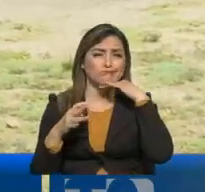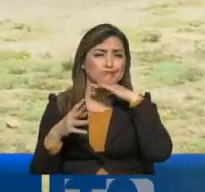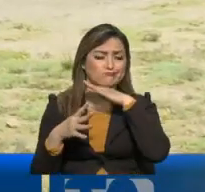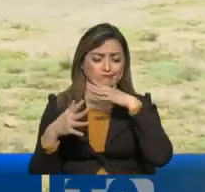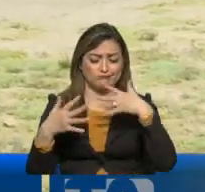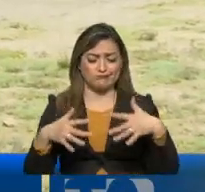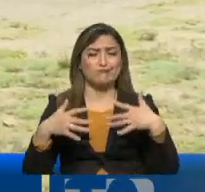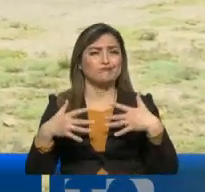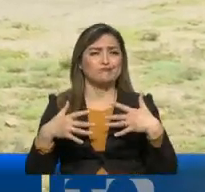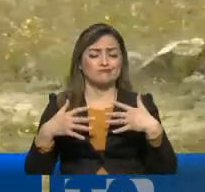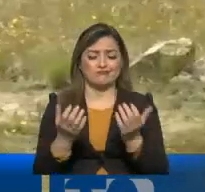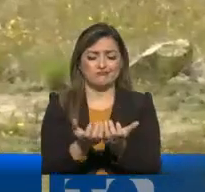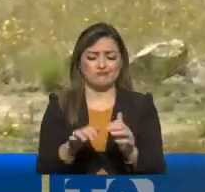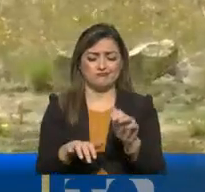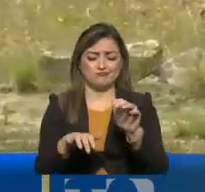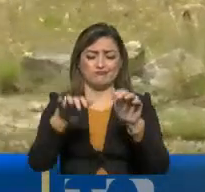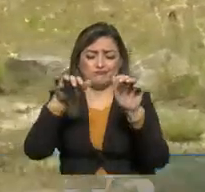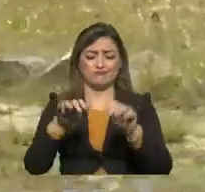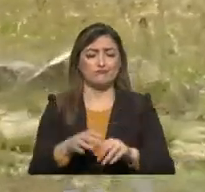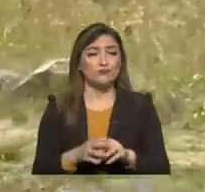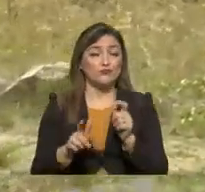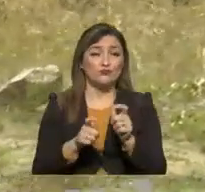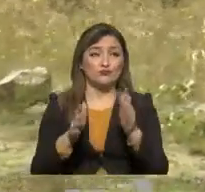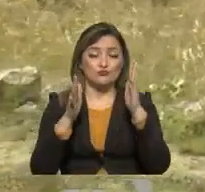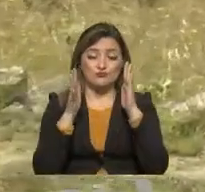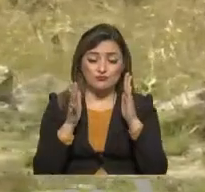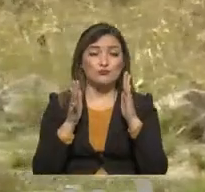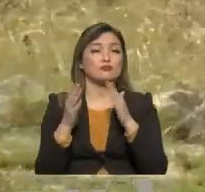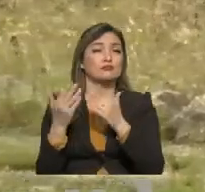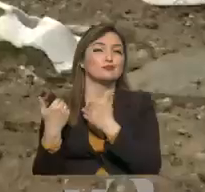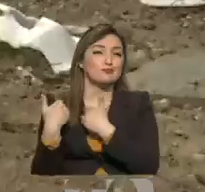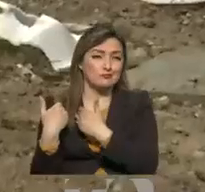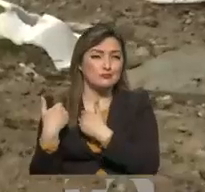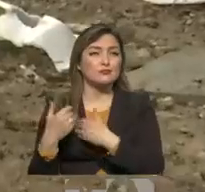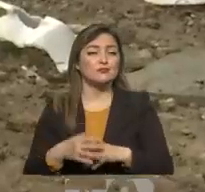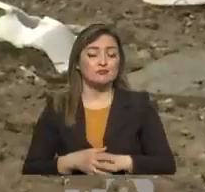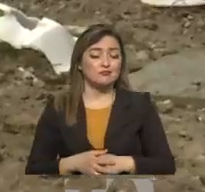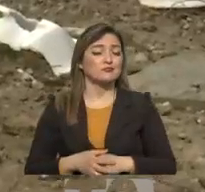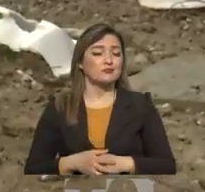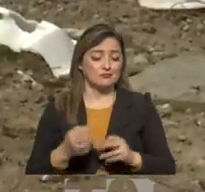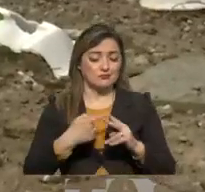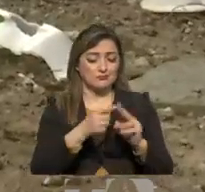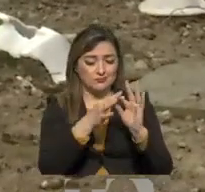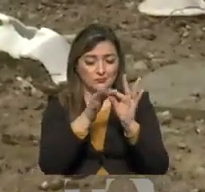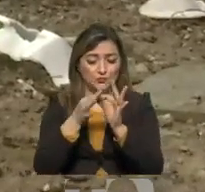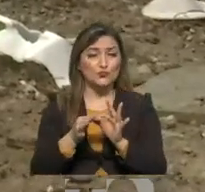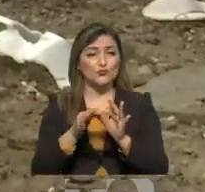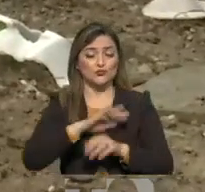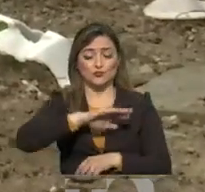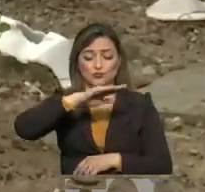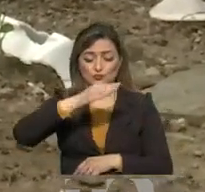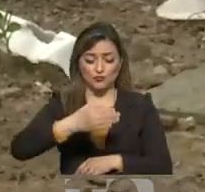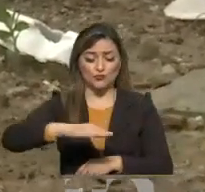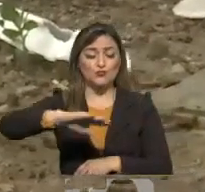hay mucha basura aquí en el sitio. Los moradores hacen un llamado a la corresponsabilidad, ya que el mantenimiento de este cerro